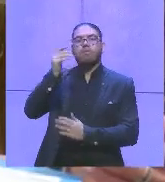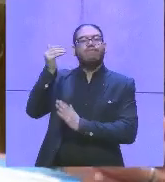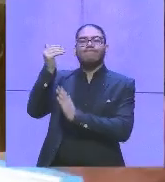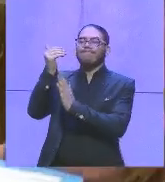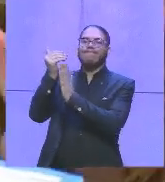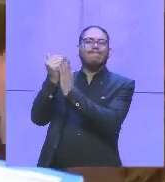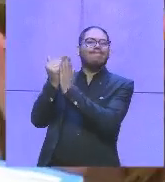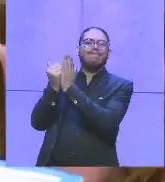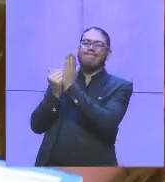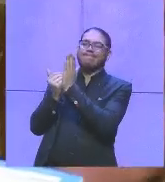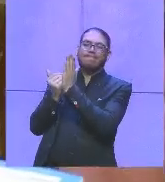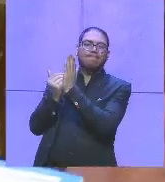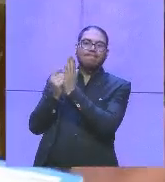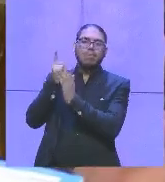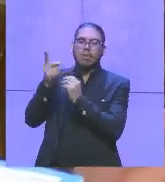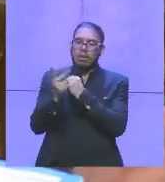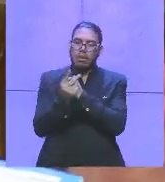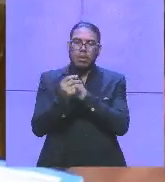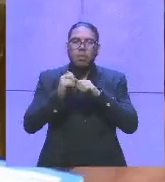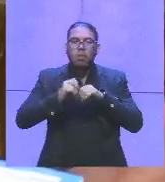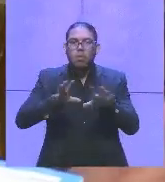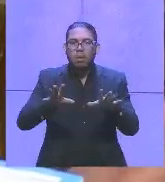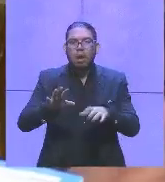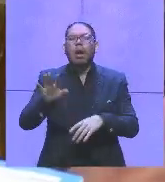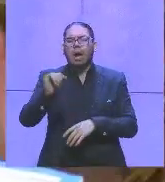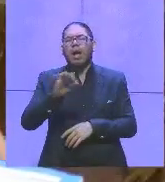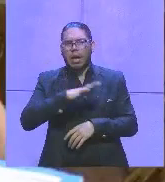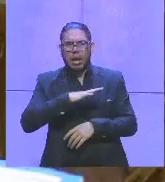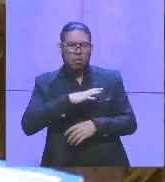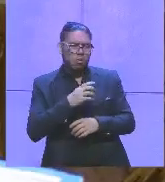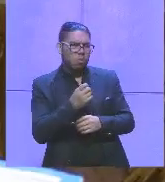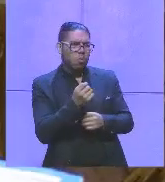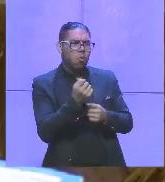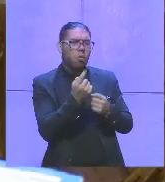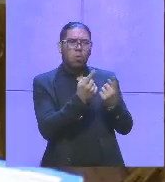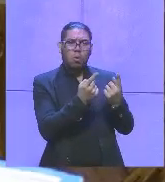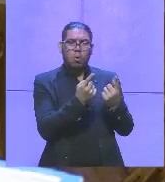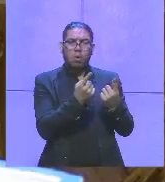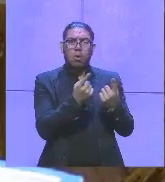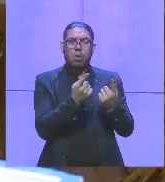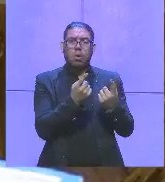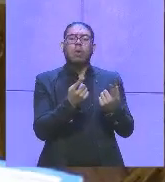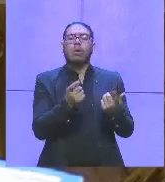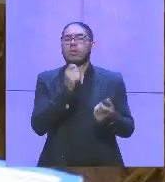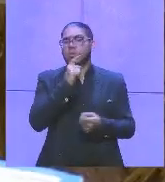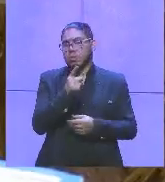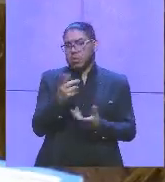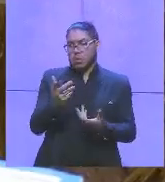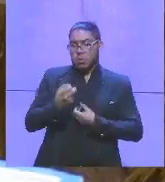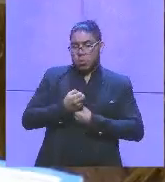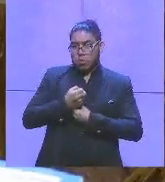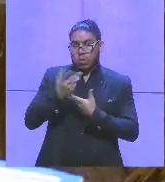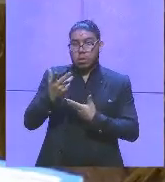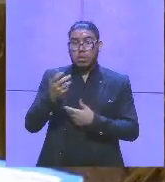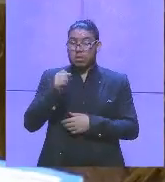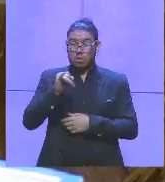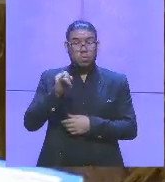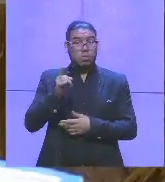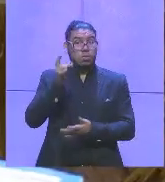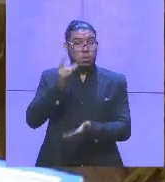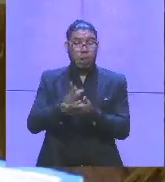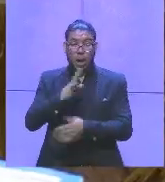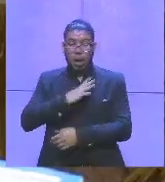a tener. Y pueden decirme, bueno, pero si hay uno, pues sí se queda con todo. No. Expresa en donde dice, si nada más hay